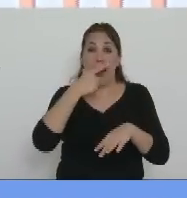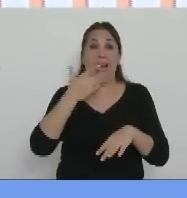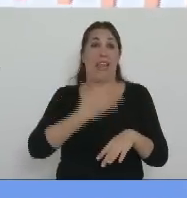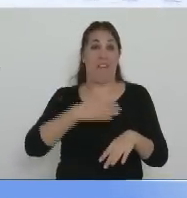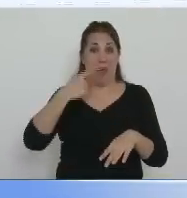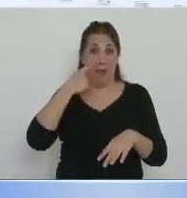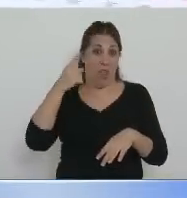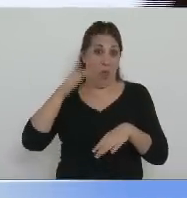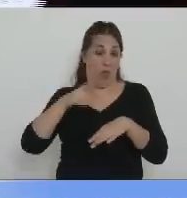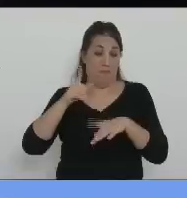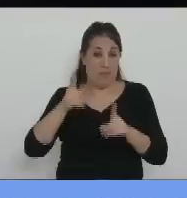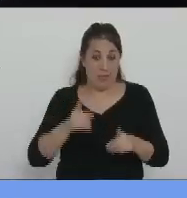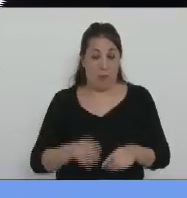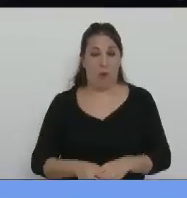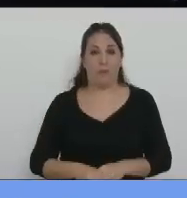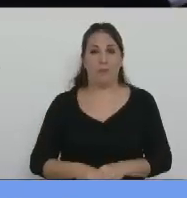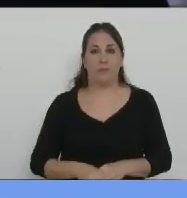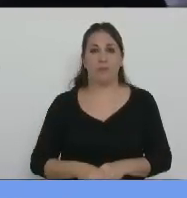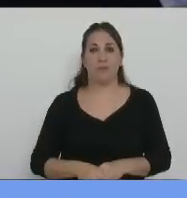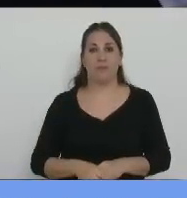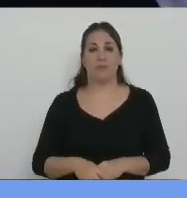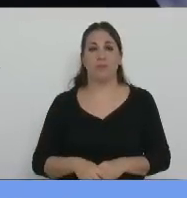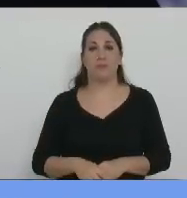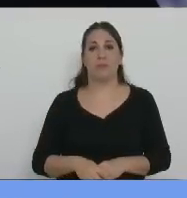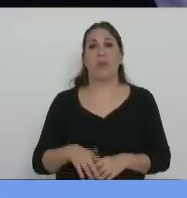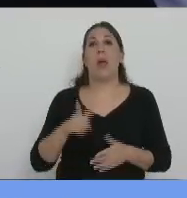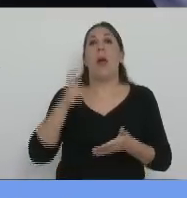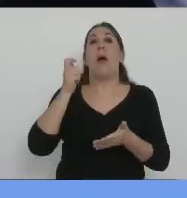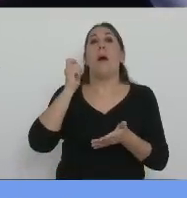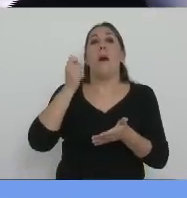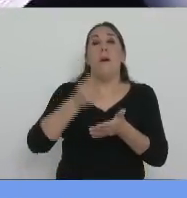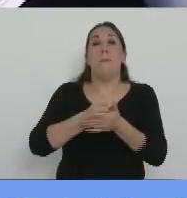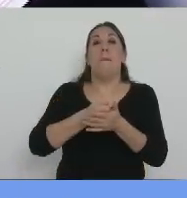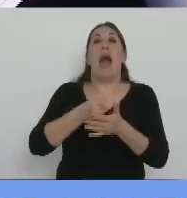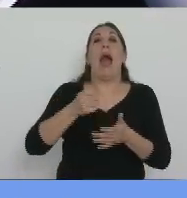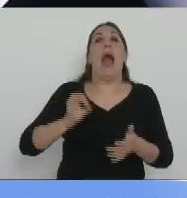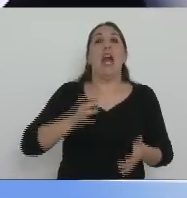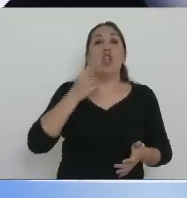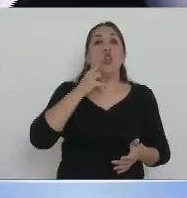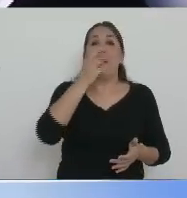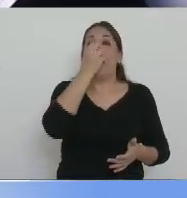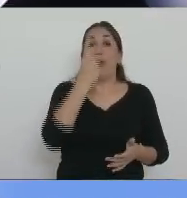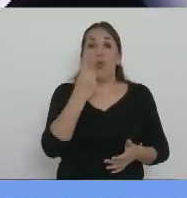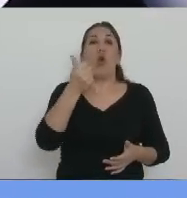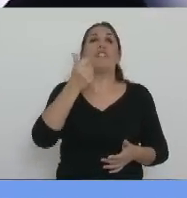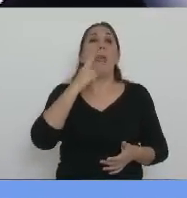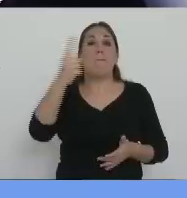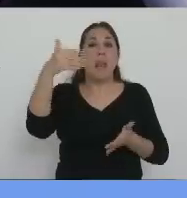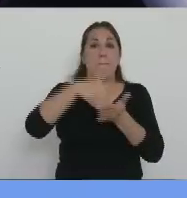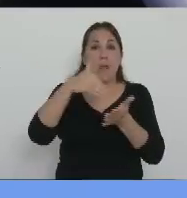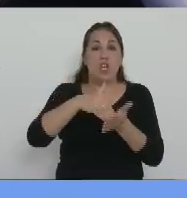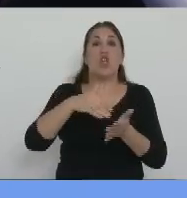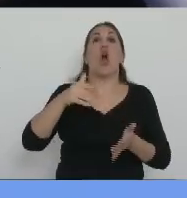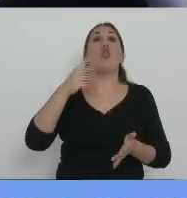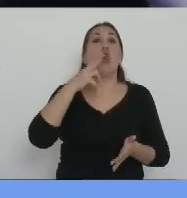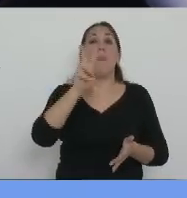internacional- a pagar en el año 2021 6 mil millones en el año 2022